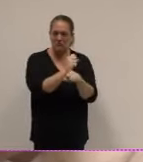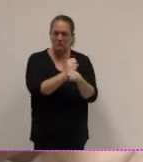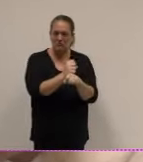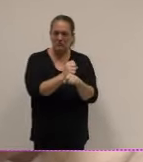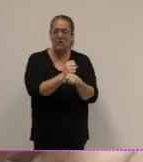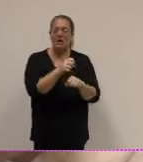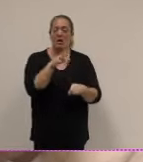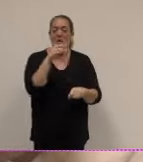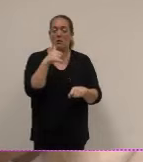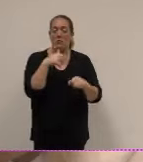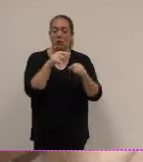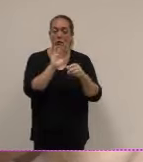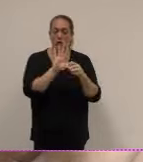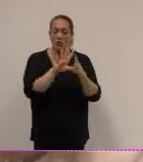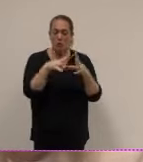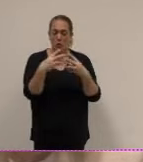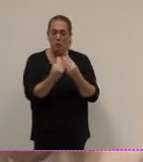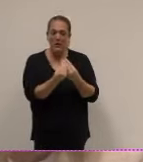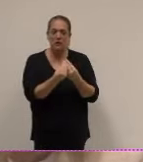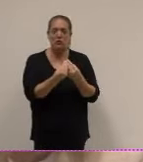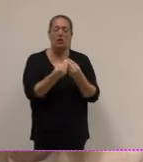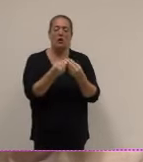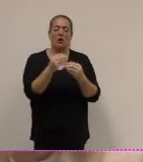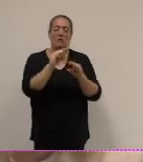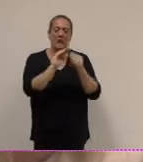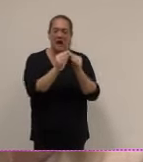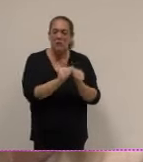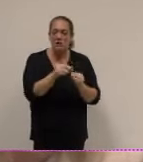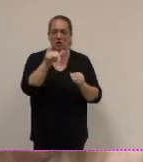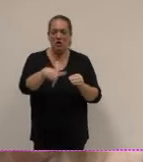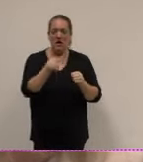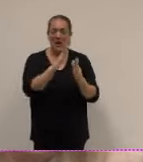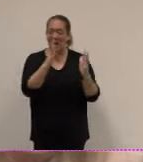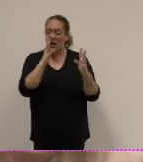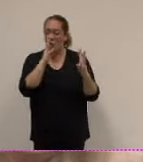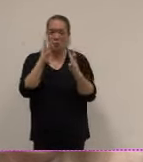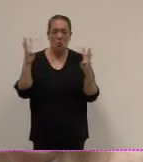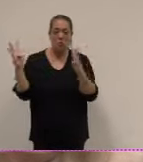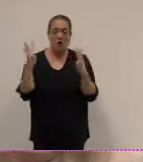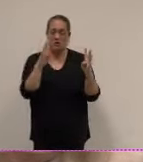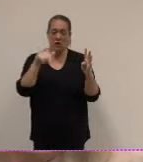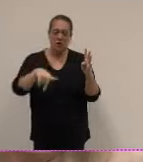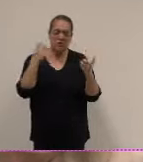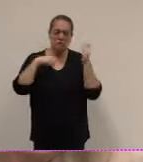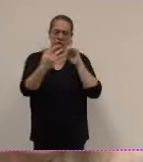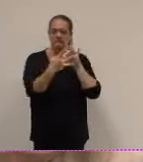de estos documentos y todo el trato que hemos recibido en estos 4 años. Muchas gracias.